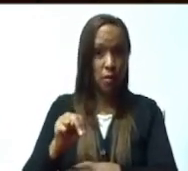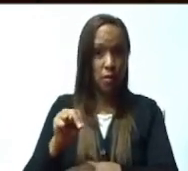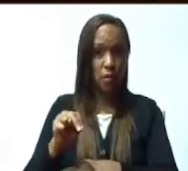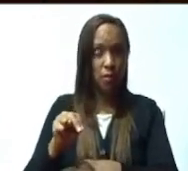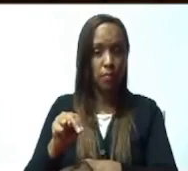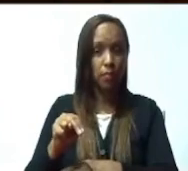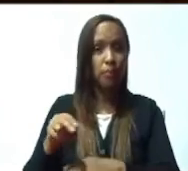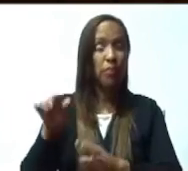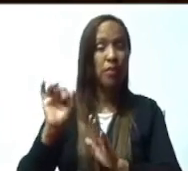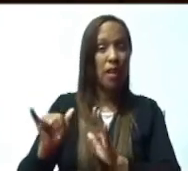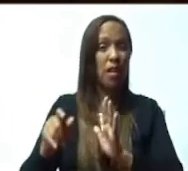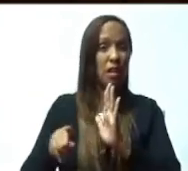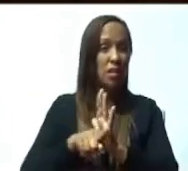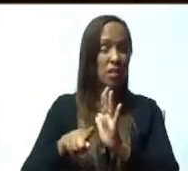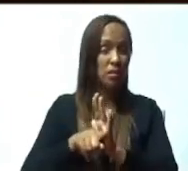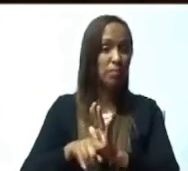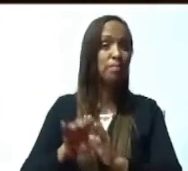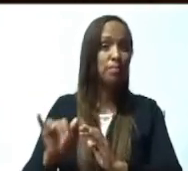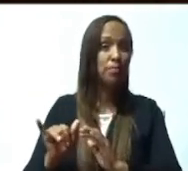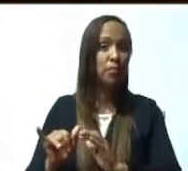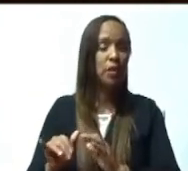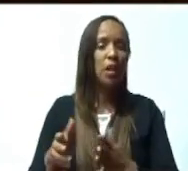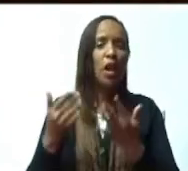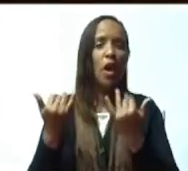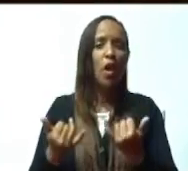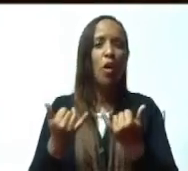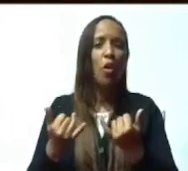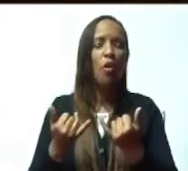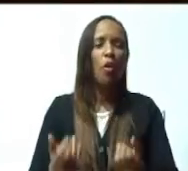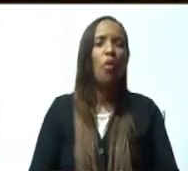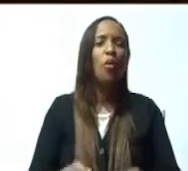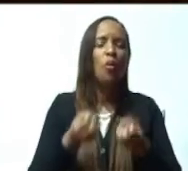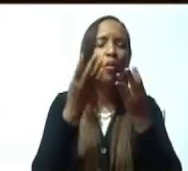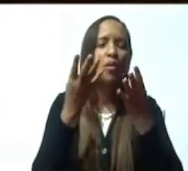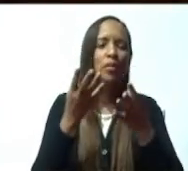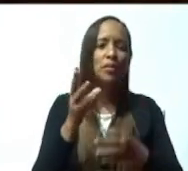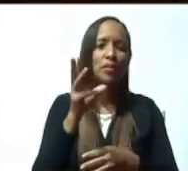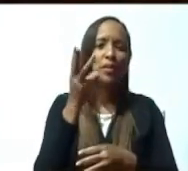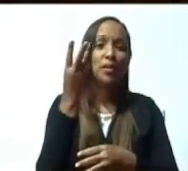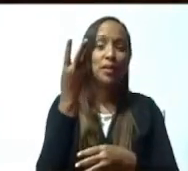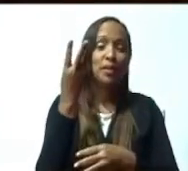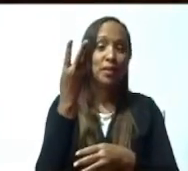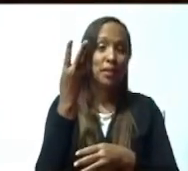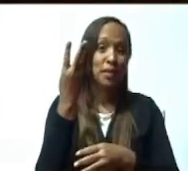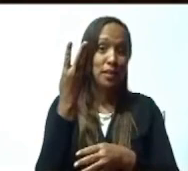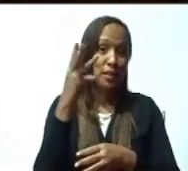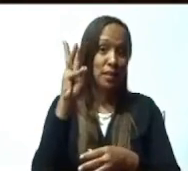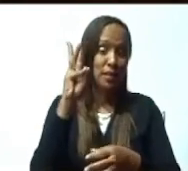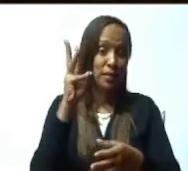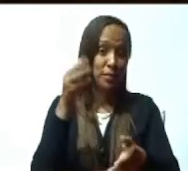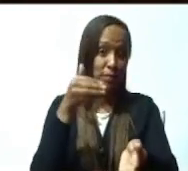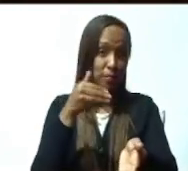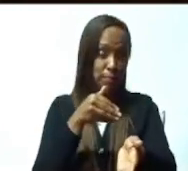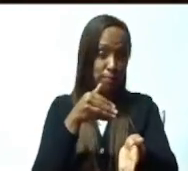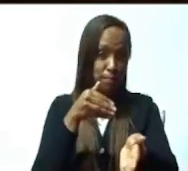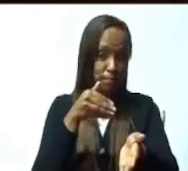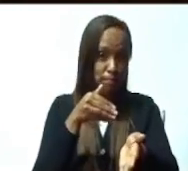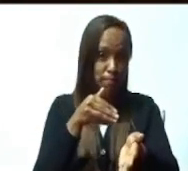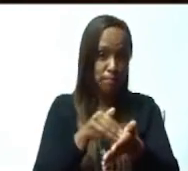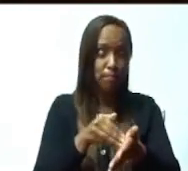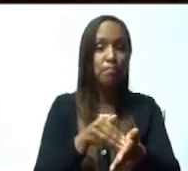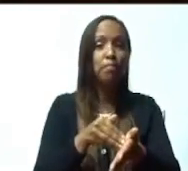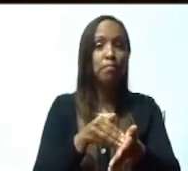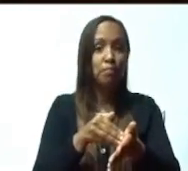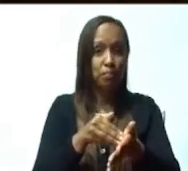Baninter, está en 16.000 millones de dólares. Y con esto que vamos a aprobar hoy, se va a